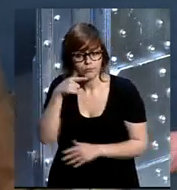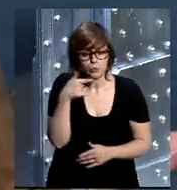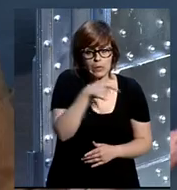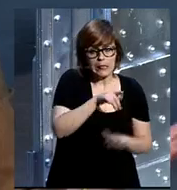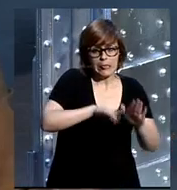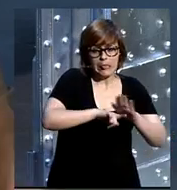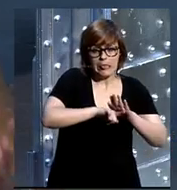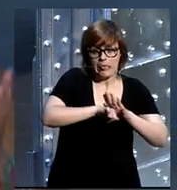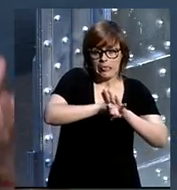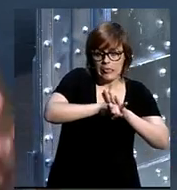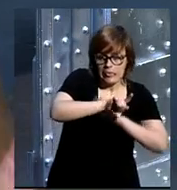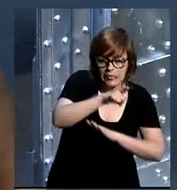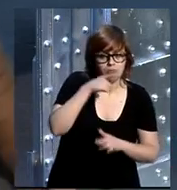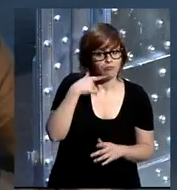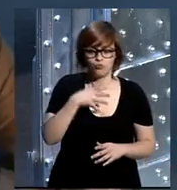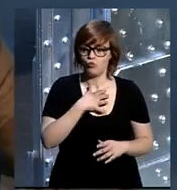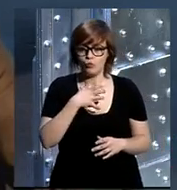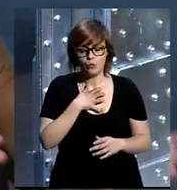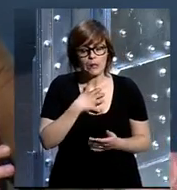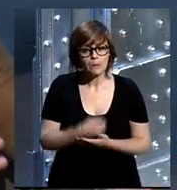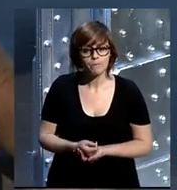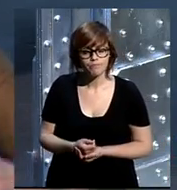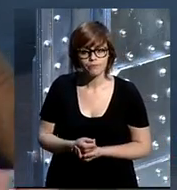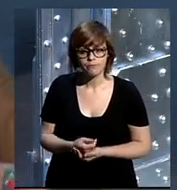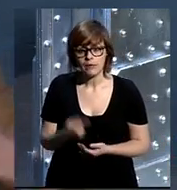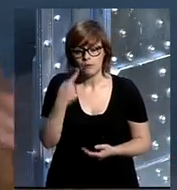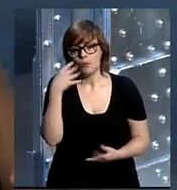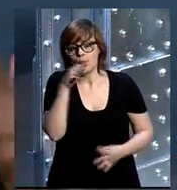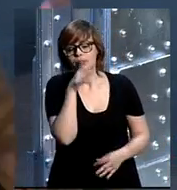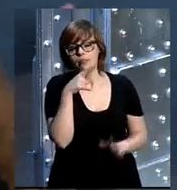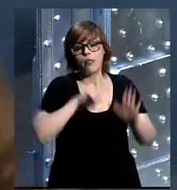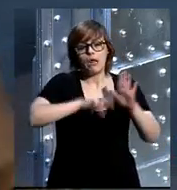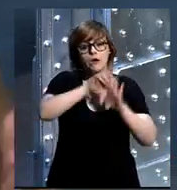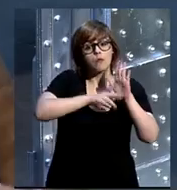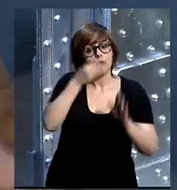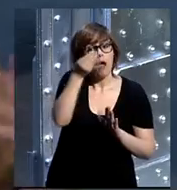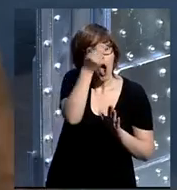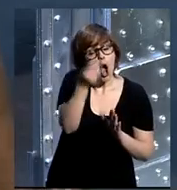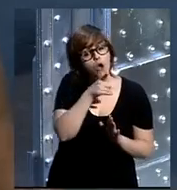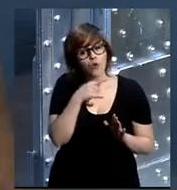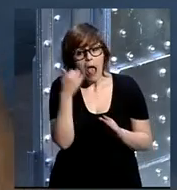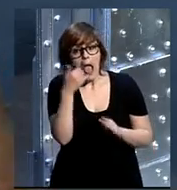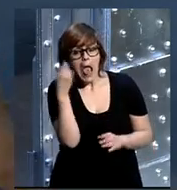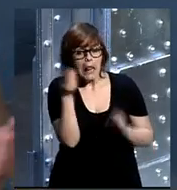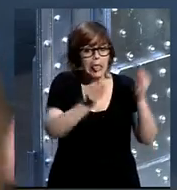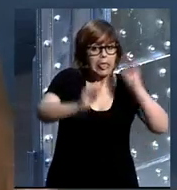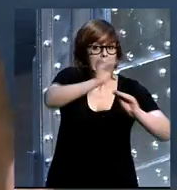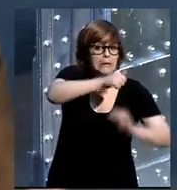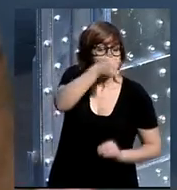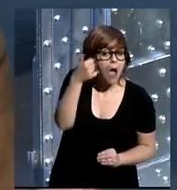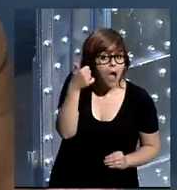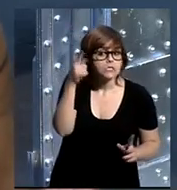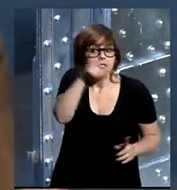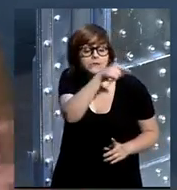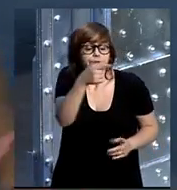un problema de más, puede ser acertado, pero de echarle más o menos determinación